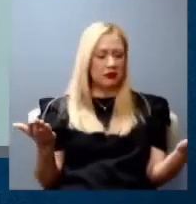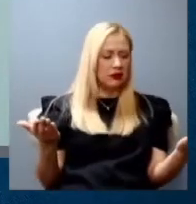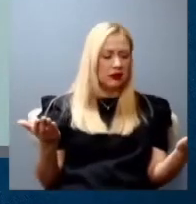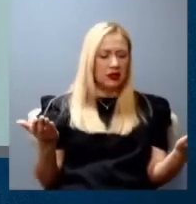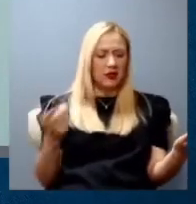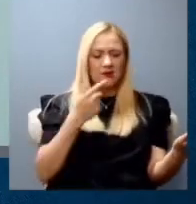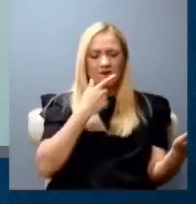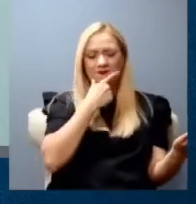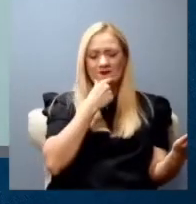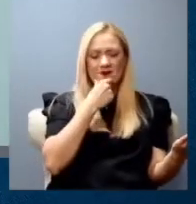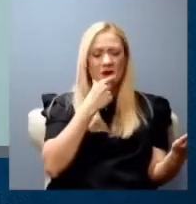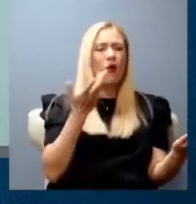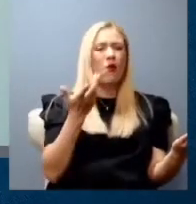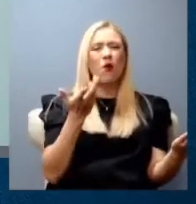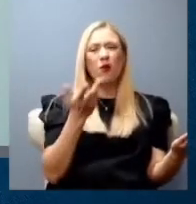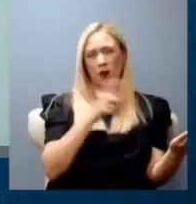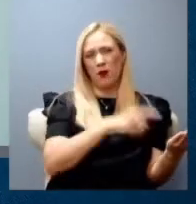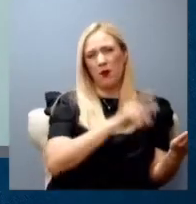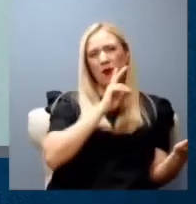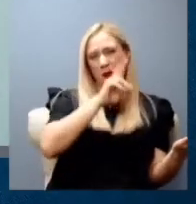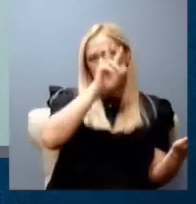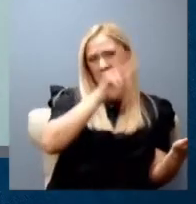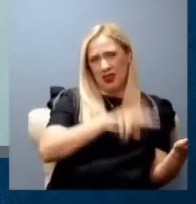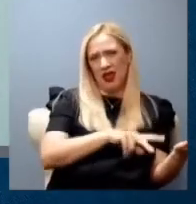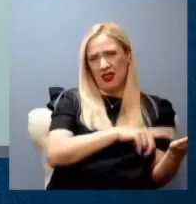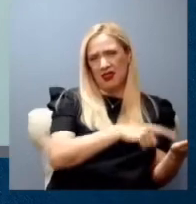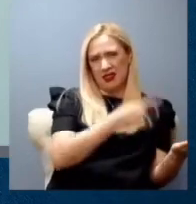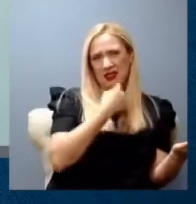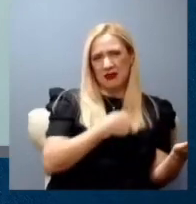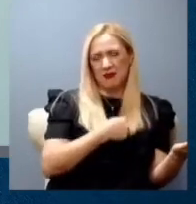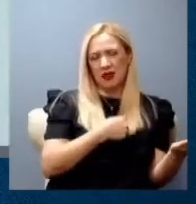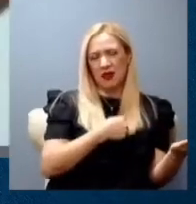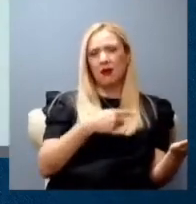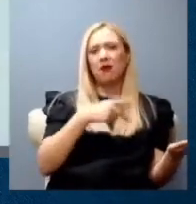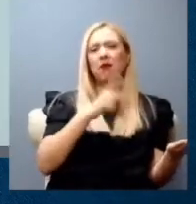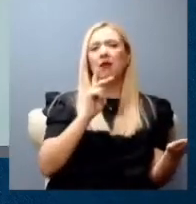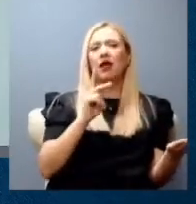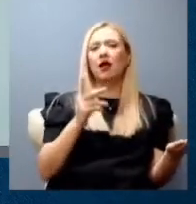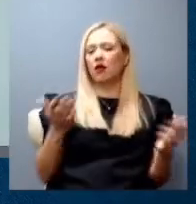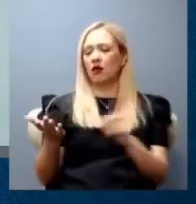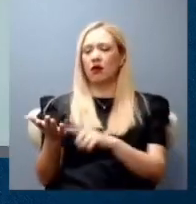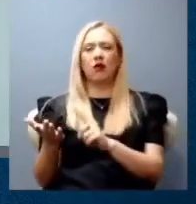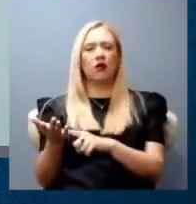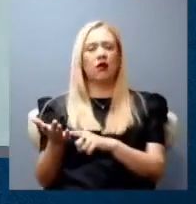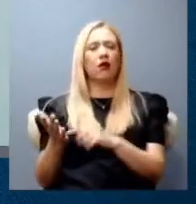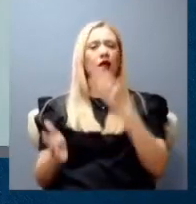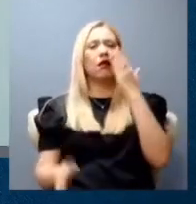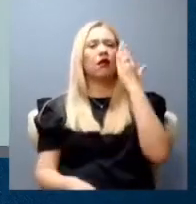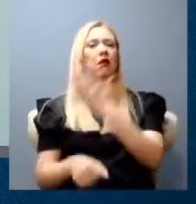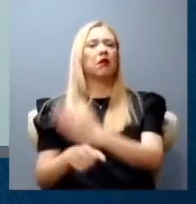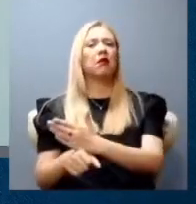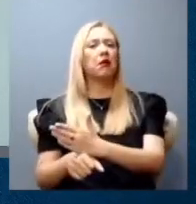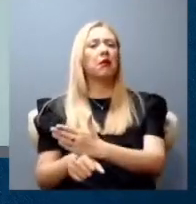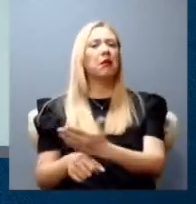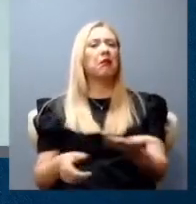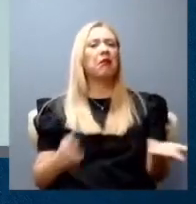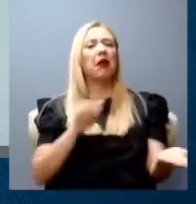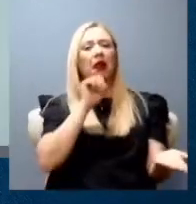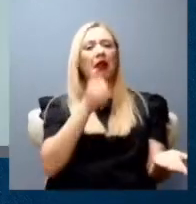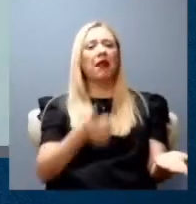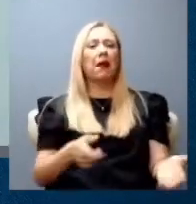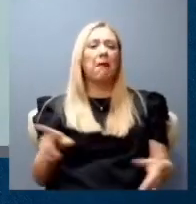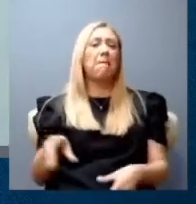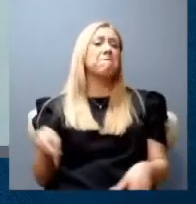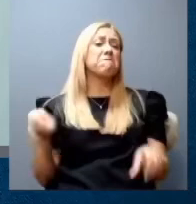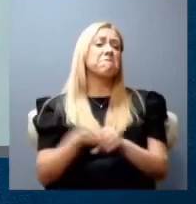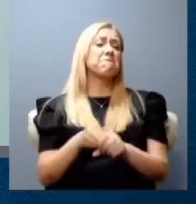pues vamos a escoger verdad para que me cuenten, pero no me van a contar si van a saber que van a ser sancionados, ¿no? Entonces, esa es